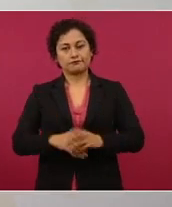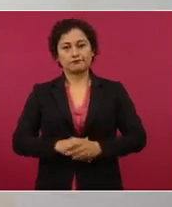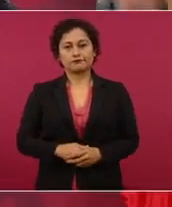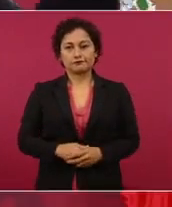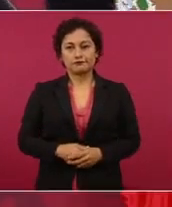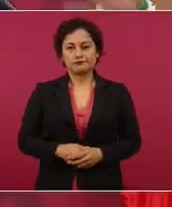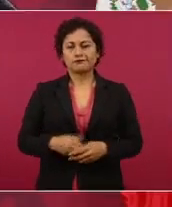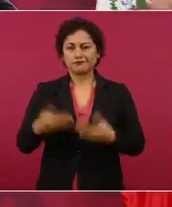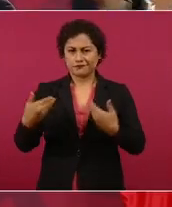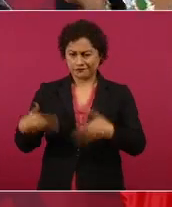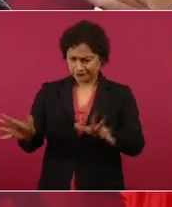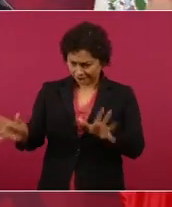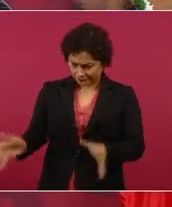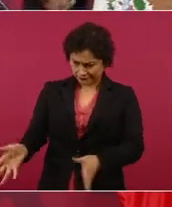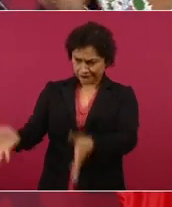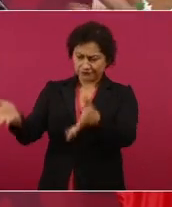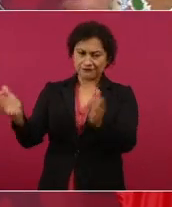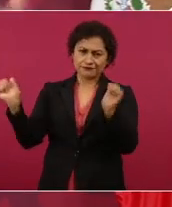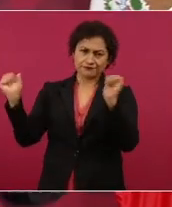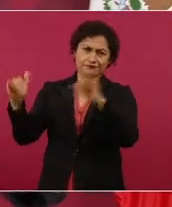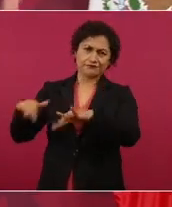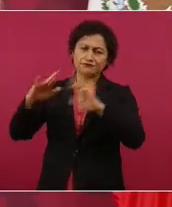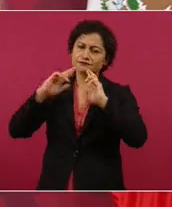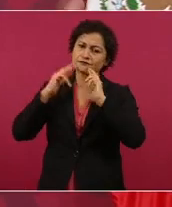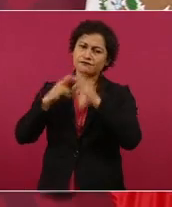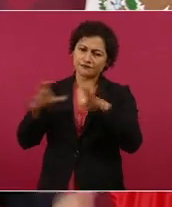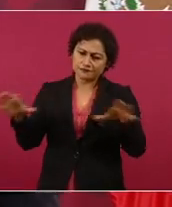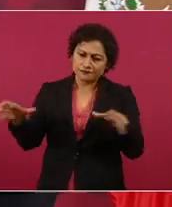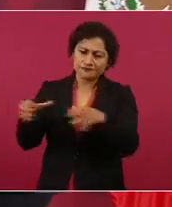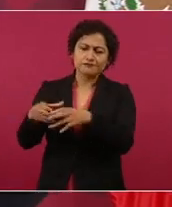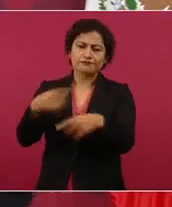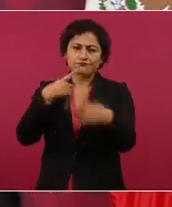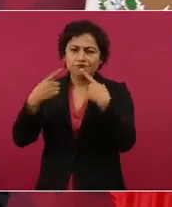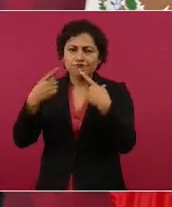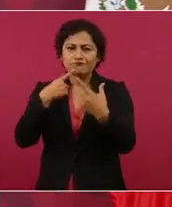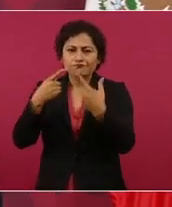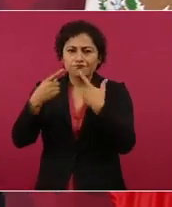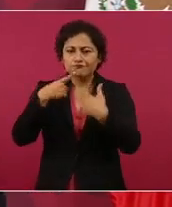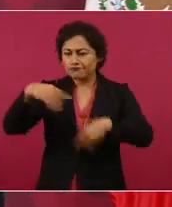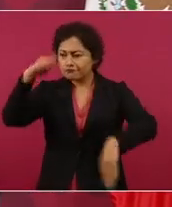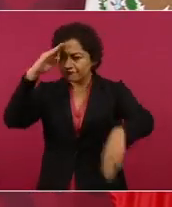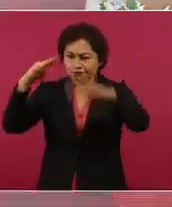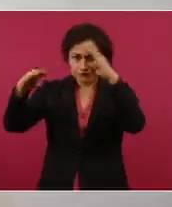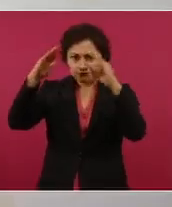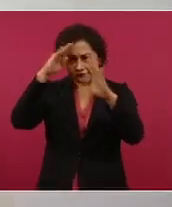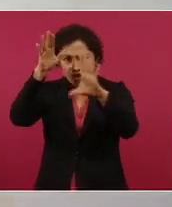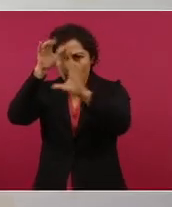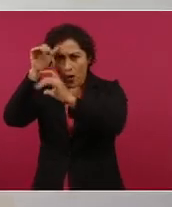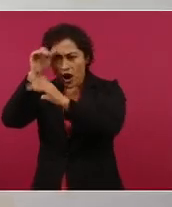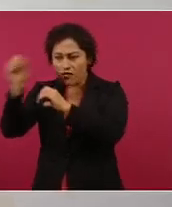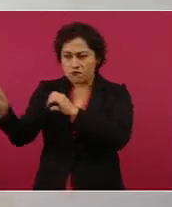Ya que hagan su convención, que ya empiecen a ponerse de acuerdo.